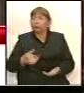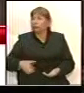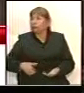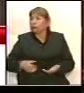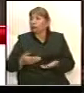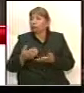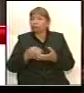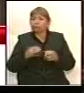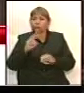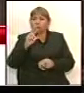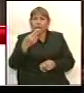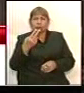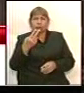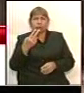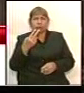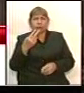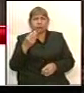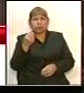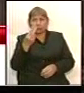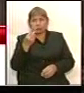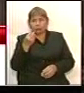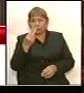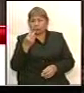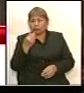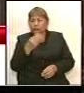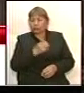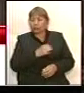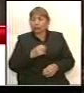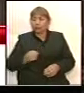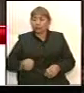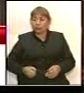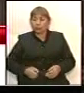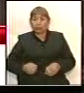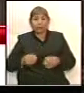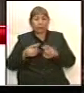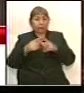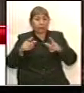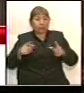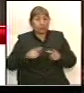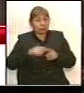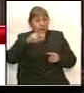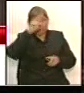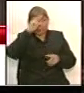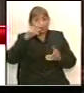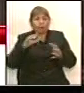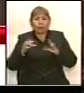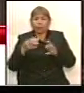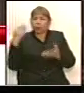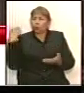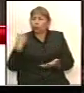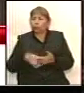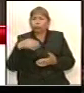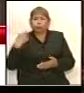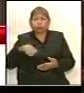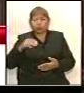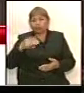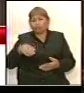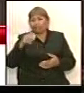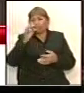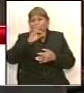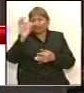en el año de 2012, el Estado, en este caso el territorio peruano, ha sido azotado por una peste de la roya